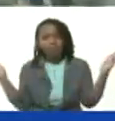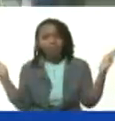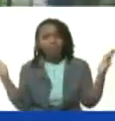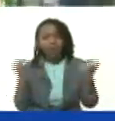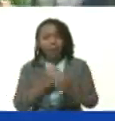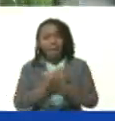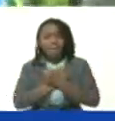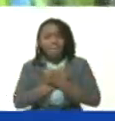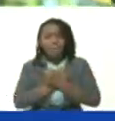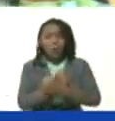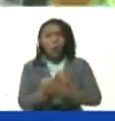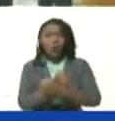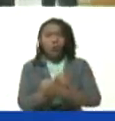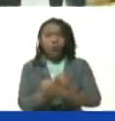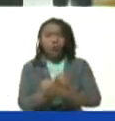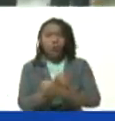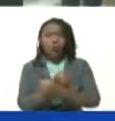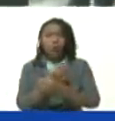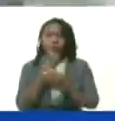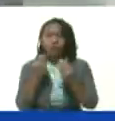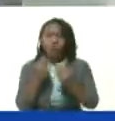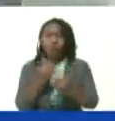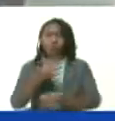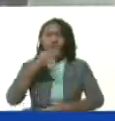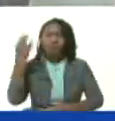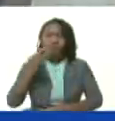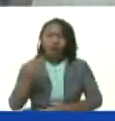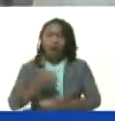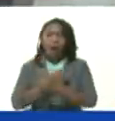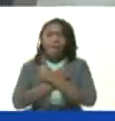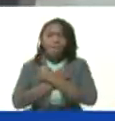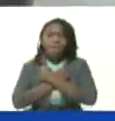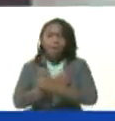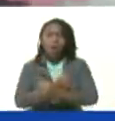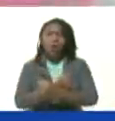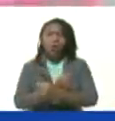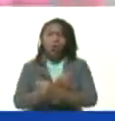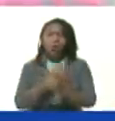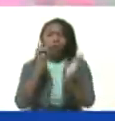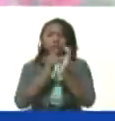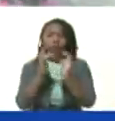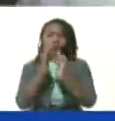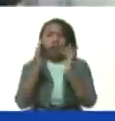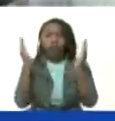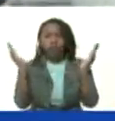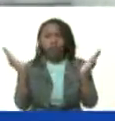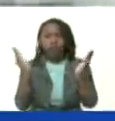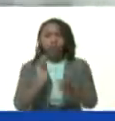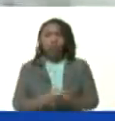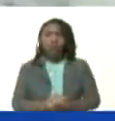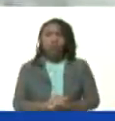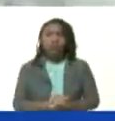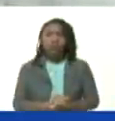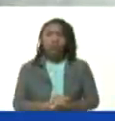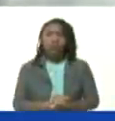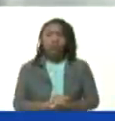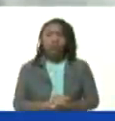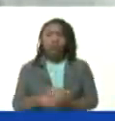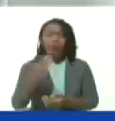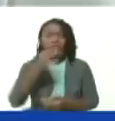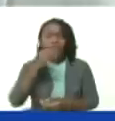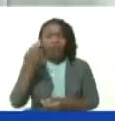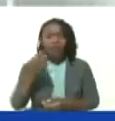amor, con puro y verdadero amor cristiano, con puro y